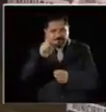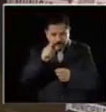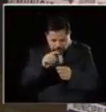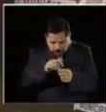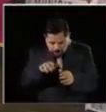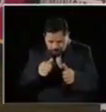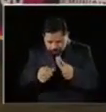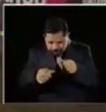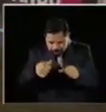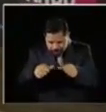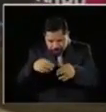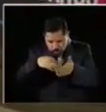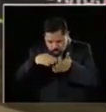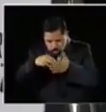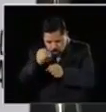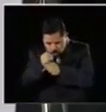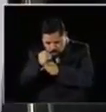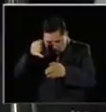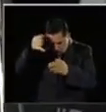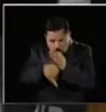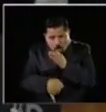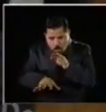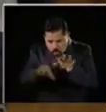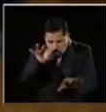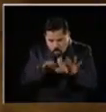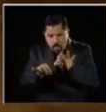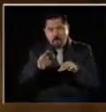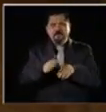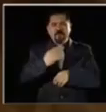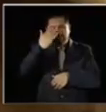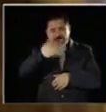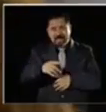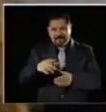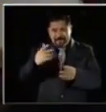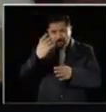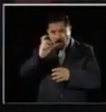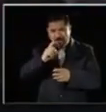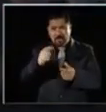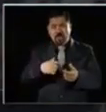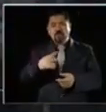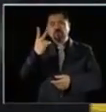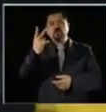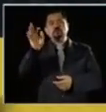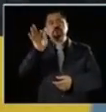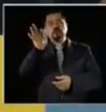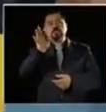con la impunidad. El 2% de los delitos, de todos los que existen, solamente se